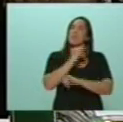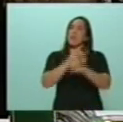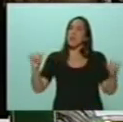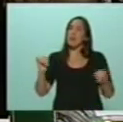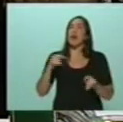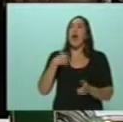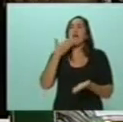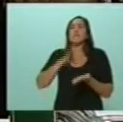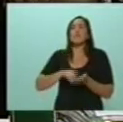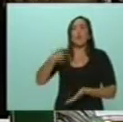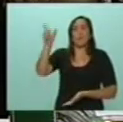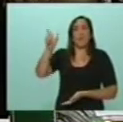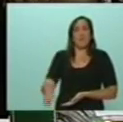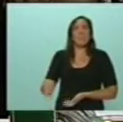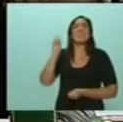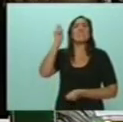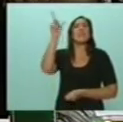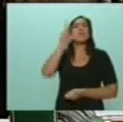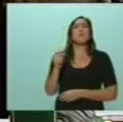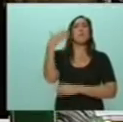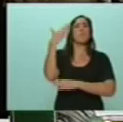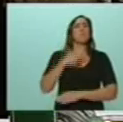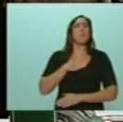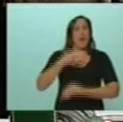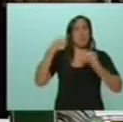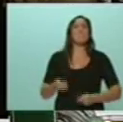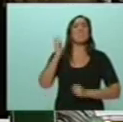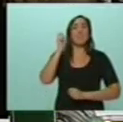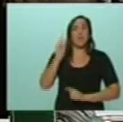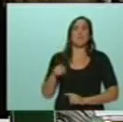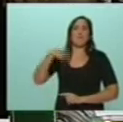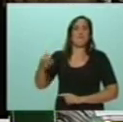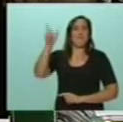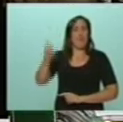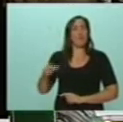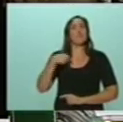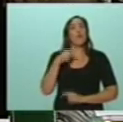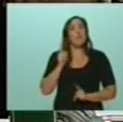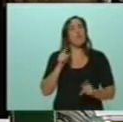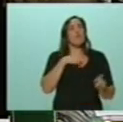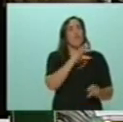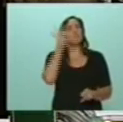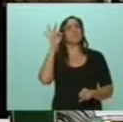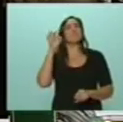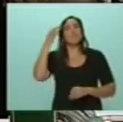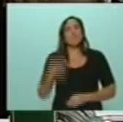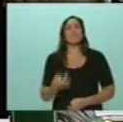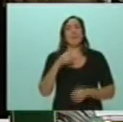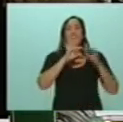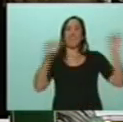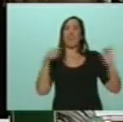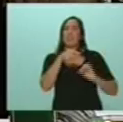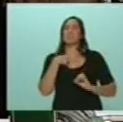o dije que la patria es el otro, el prójimo, ¿no? Fundamentalmente. Y quiero reiterar una vez más esto, la patria es el otro